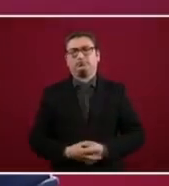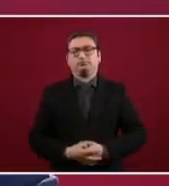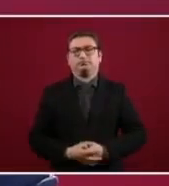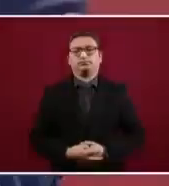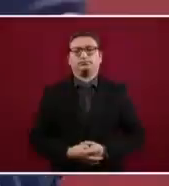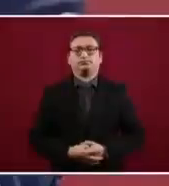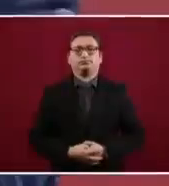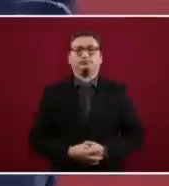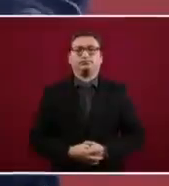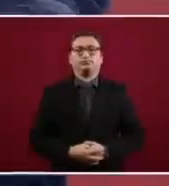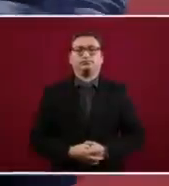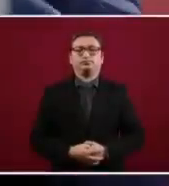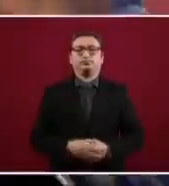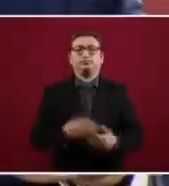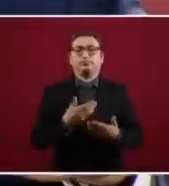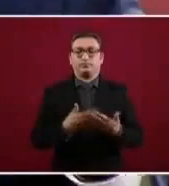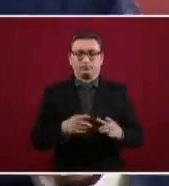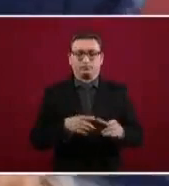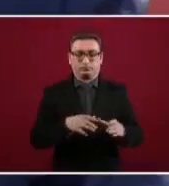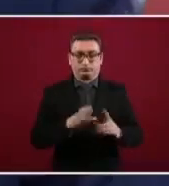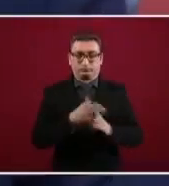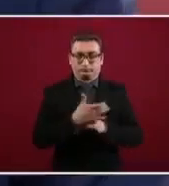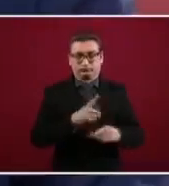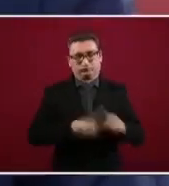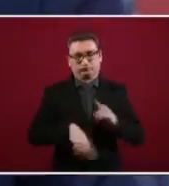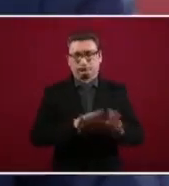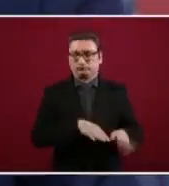el estado mayor presidencial ahora regresa